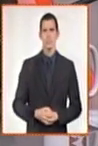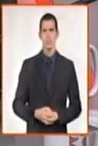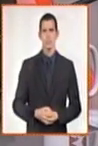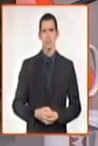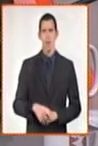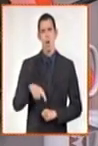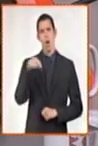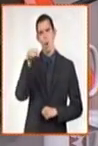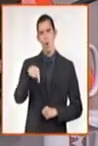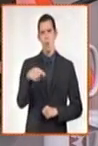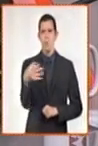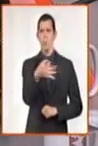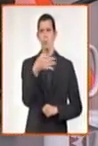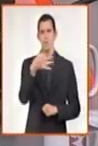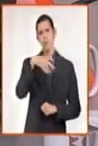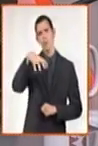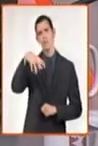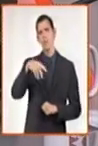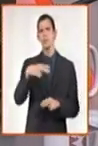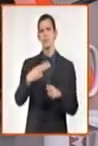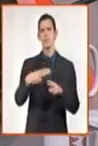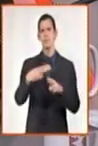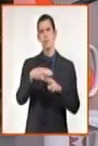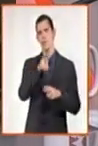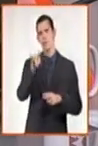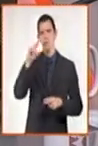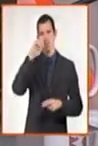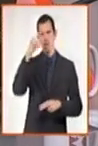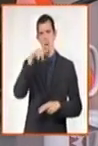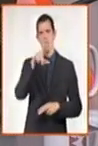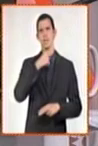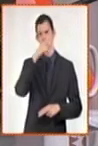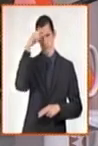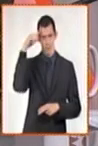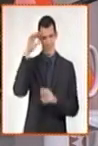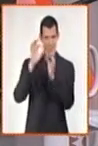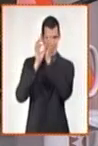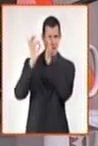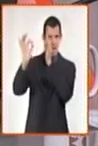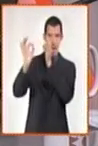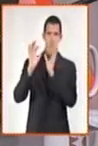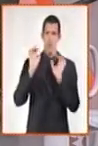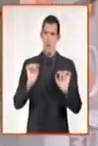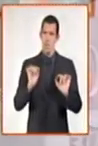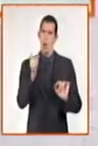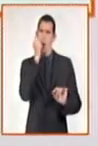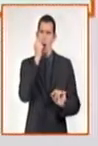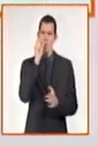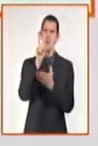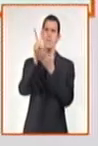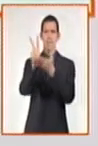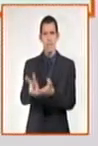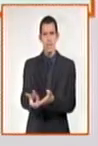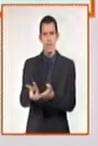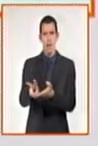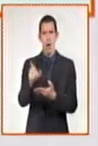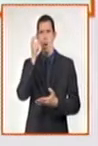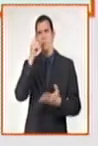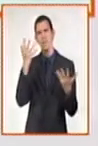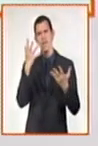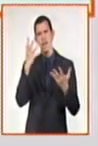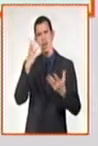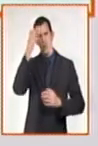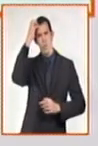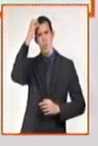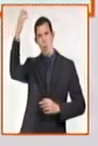Viñales el gobernador de esa provincia, Rubén Ramos Moreno. Ahora lo tenemos con nosotros a través de